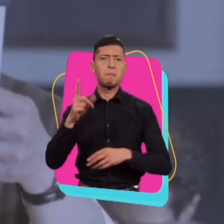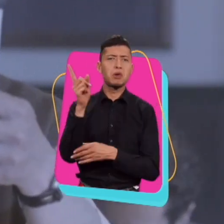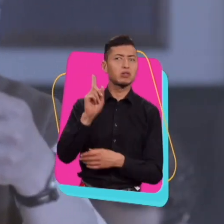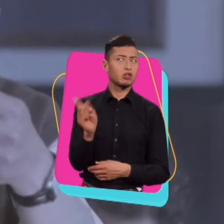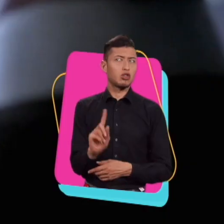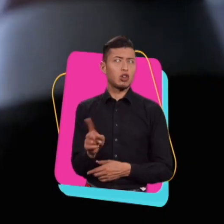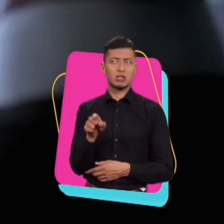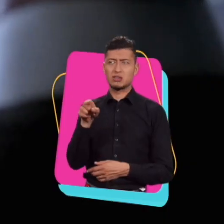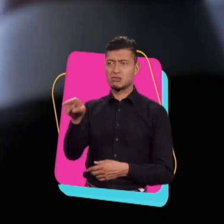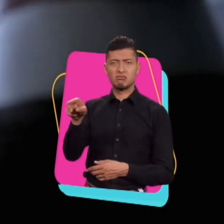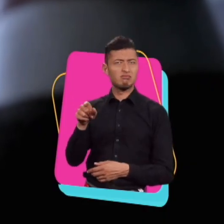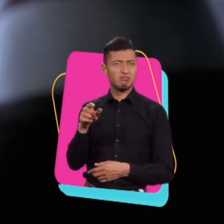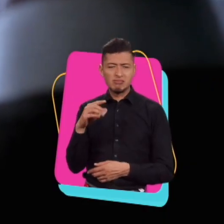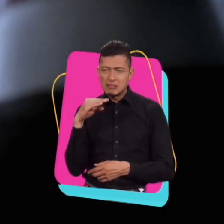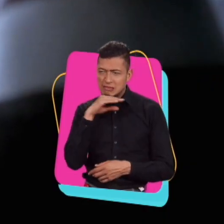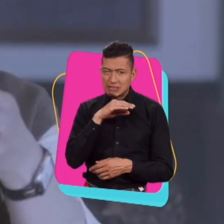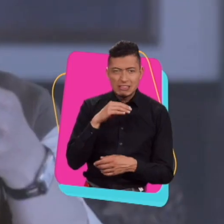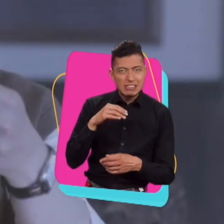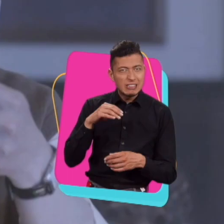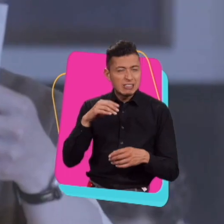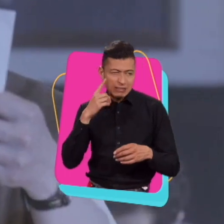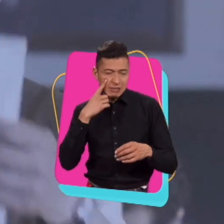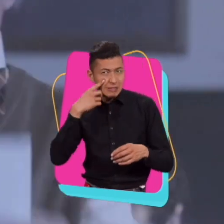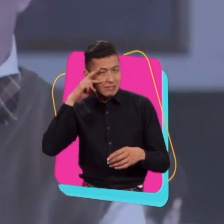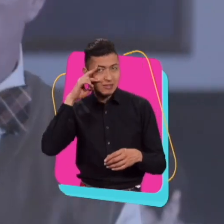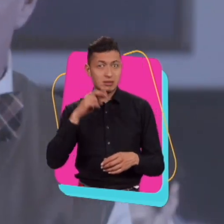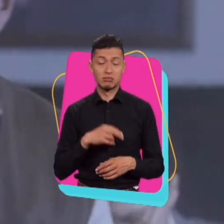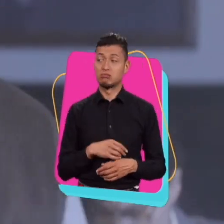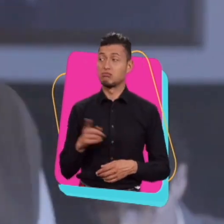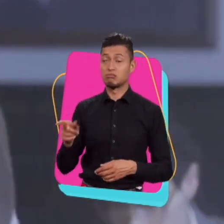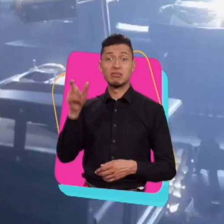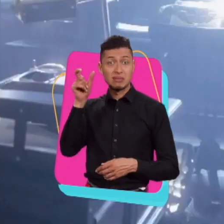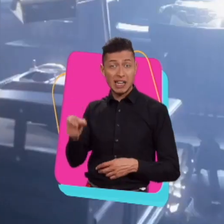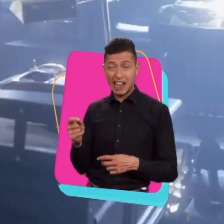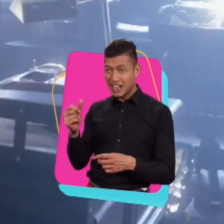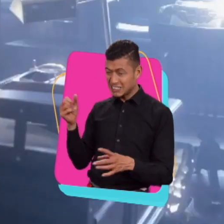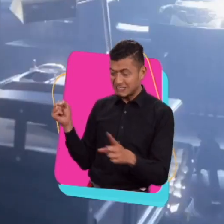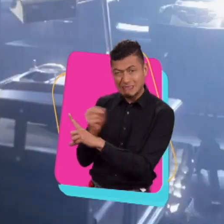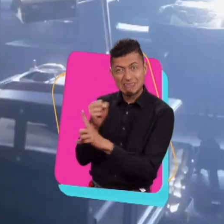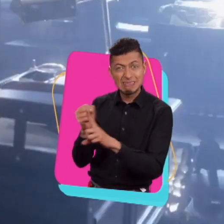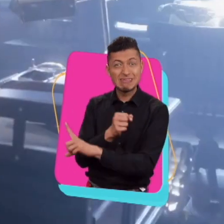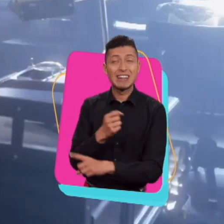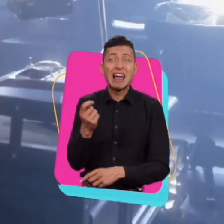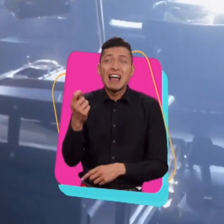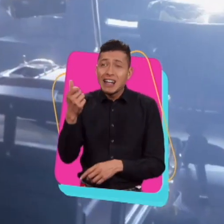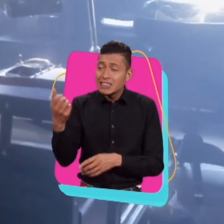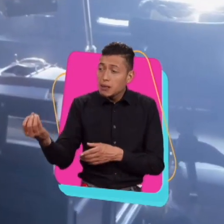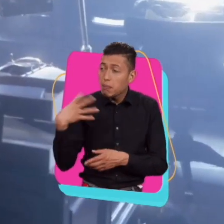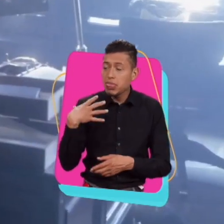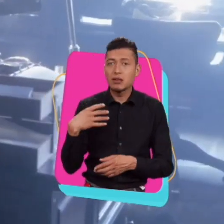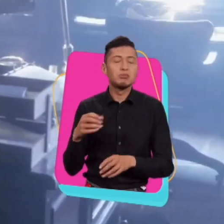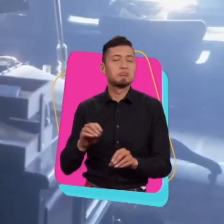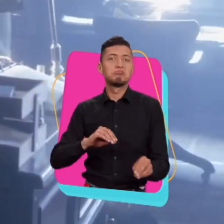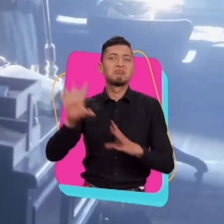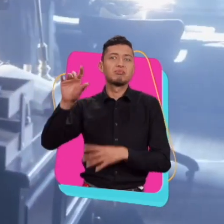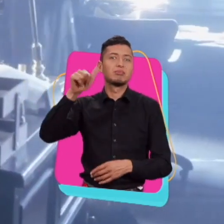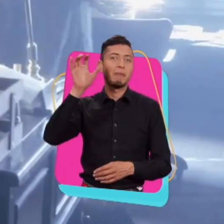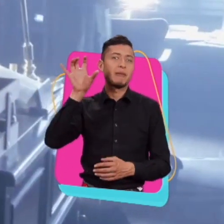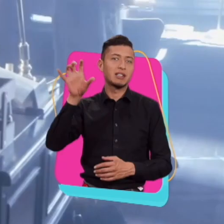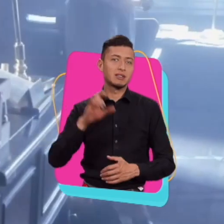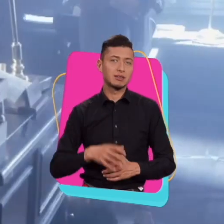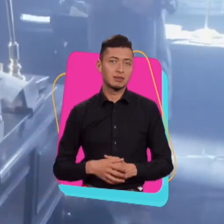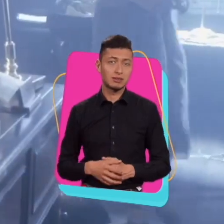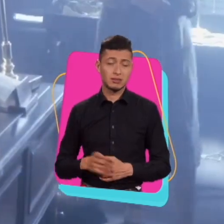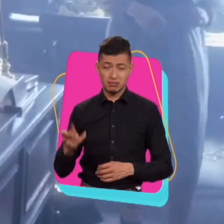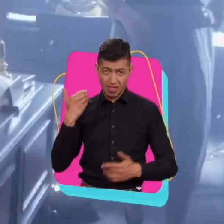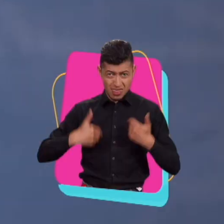actor. Es un tegua de las artes oscuras. Le digo, jefe, que el paciente al que casi linchan estaba por darme una pista justo